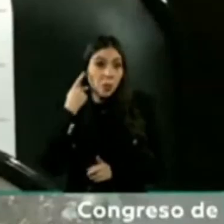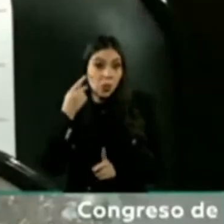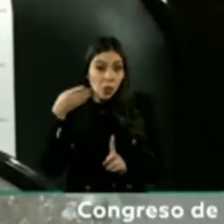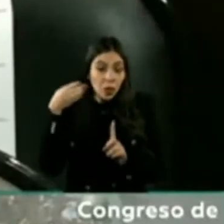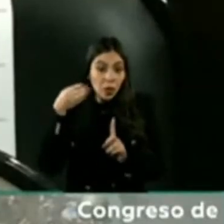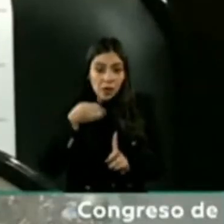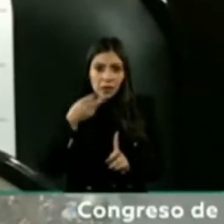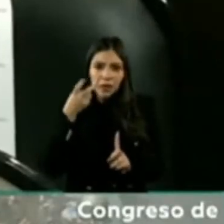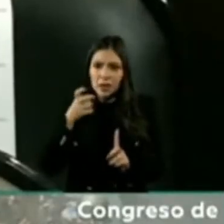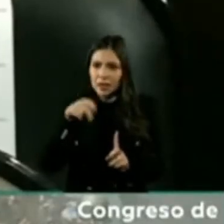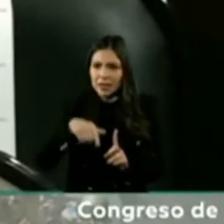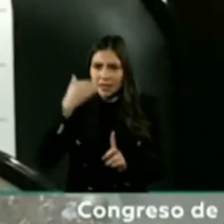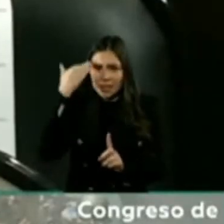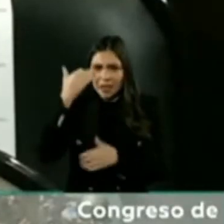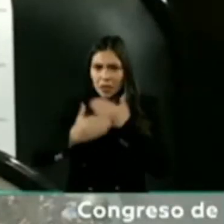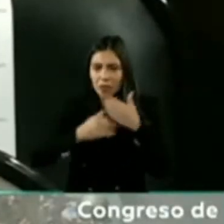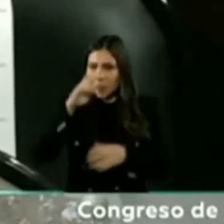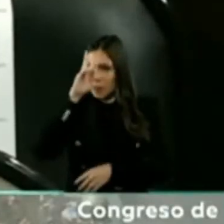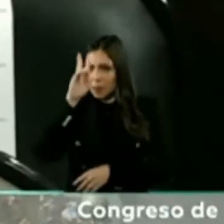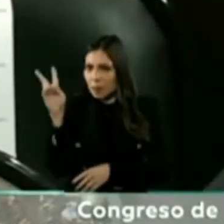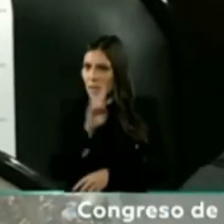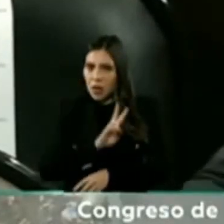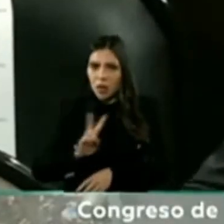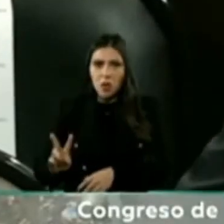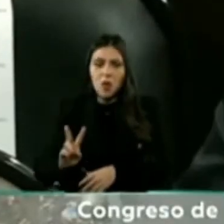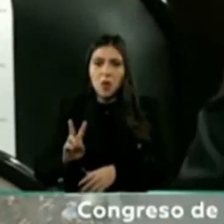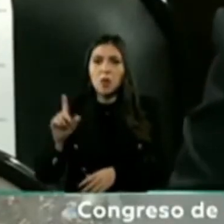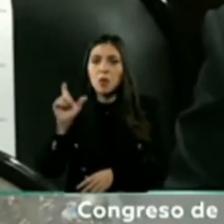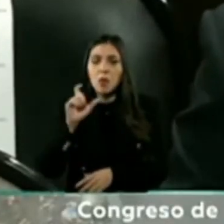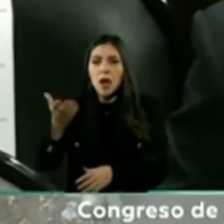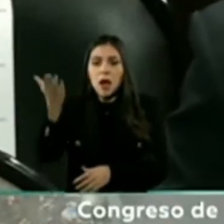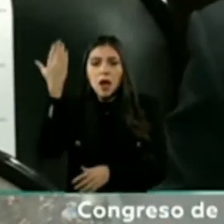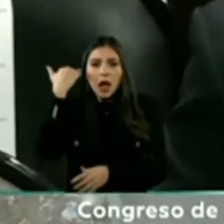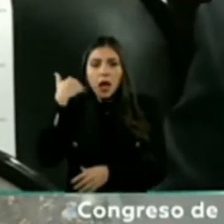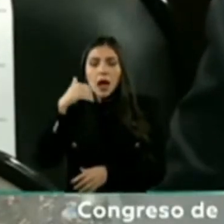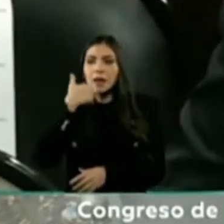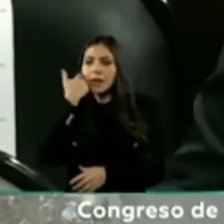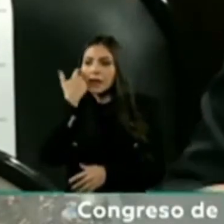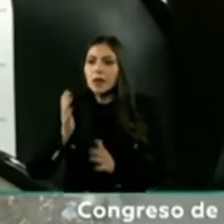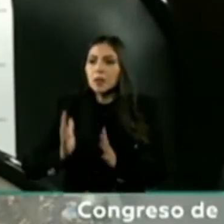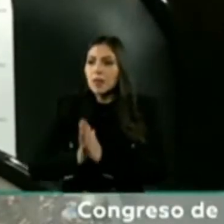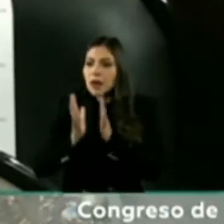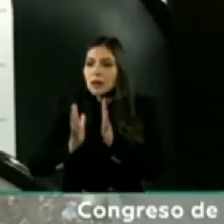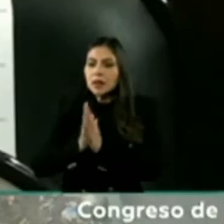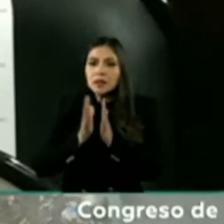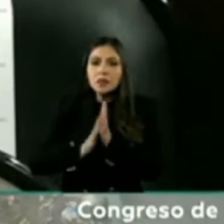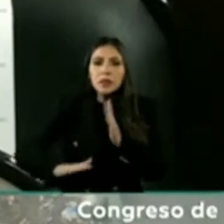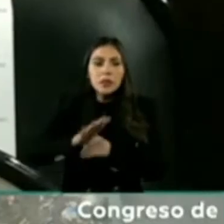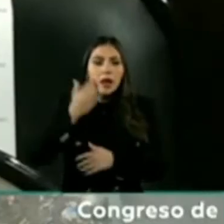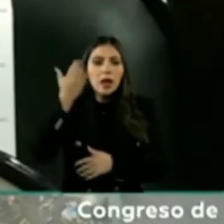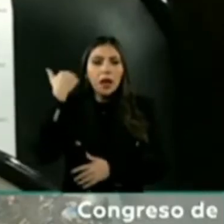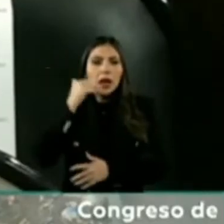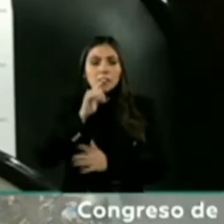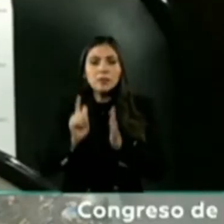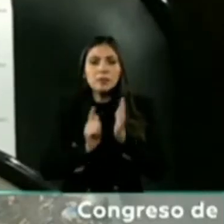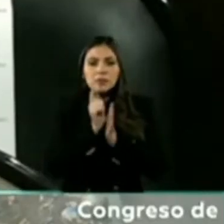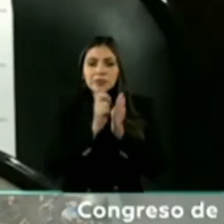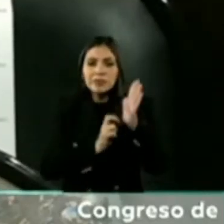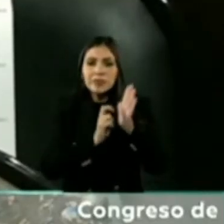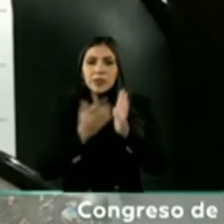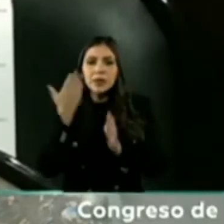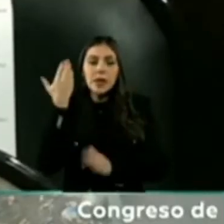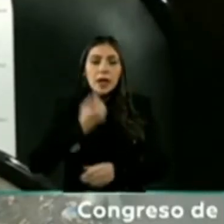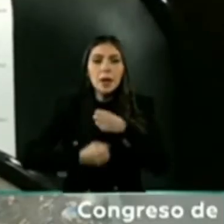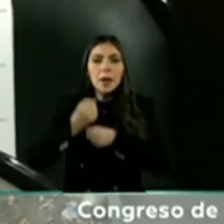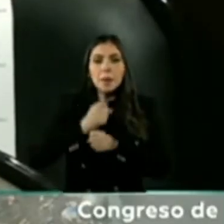que México detonara su transición a la democracia en las reformas electorales de